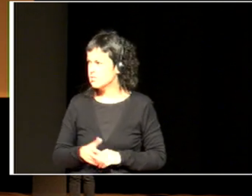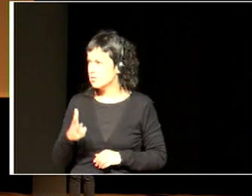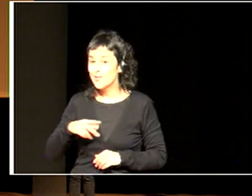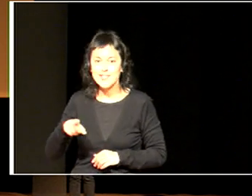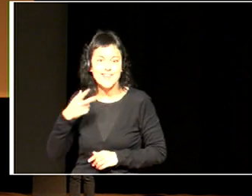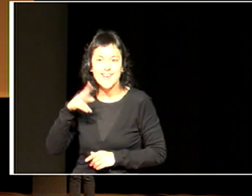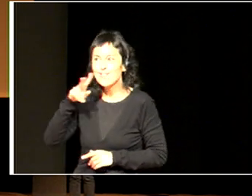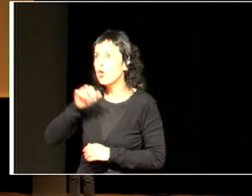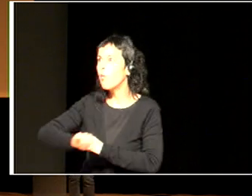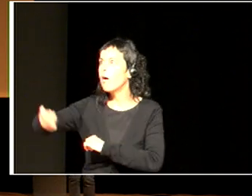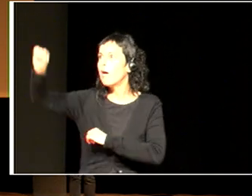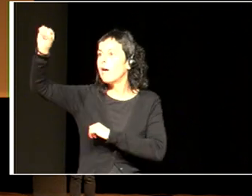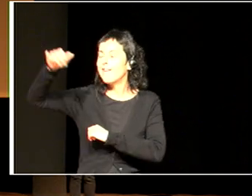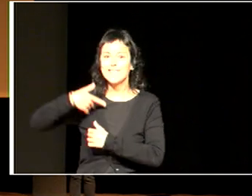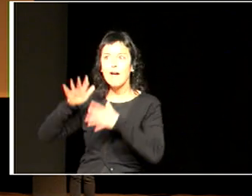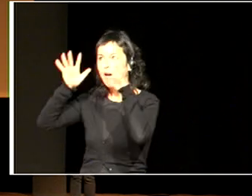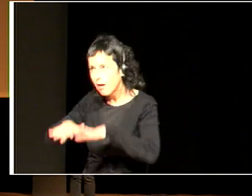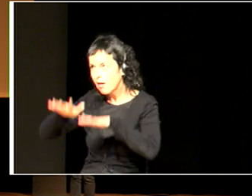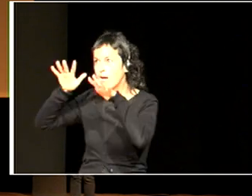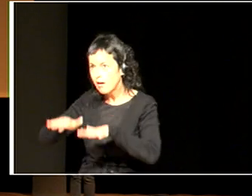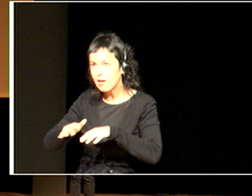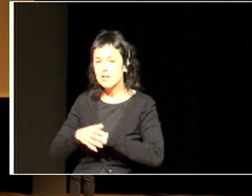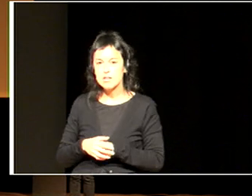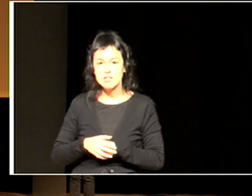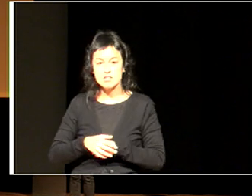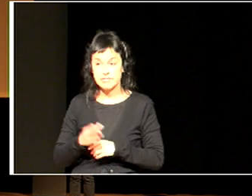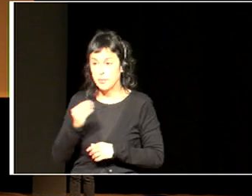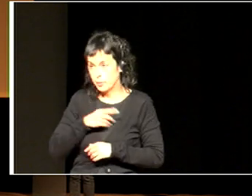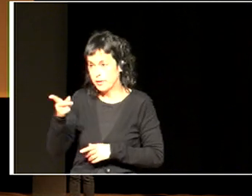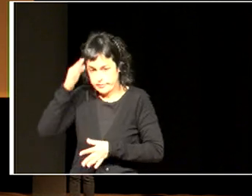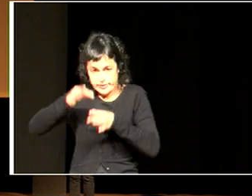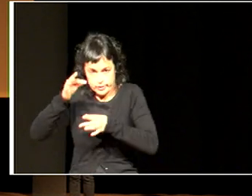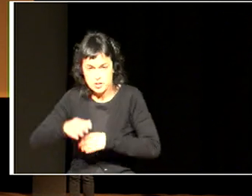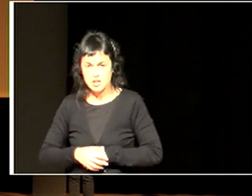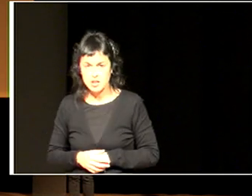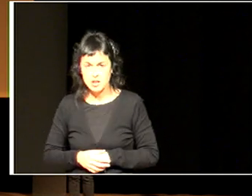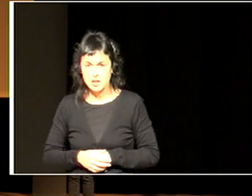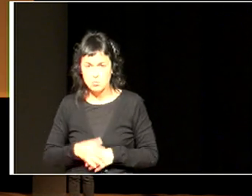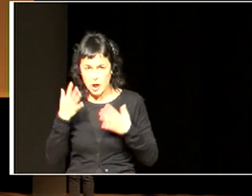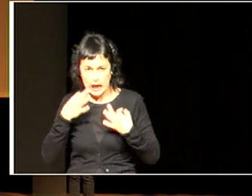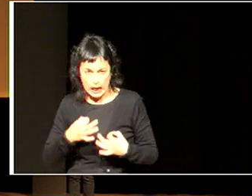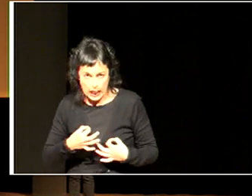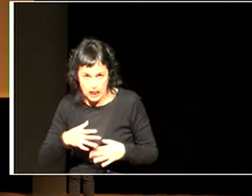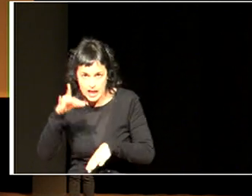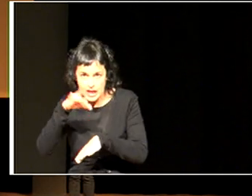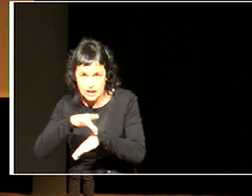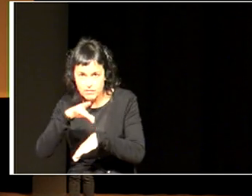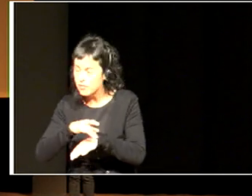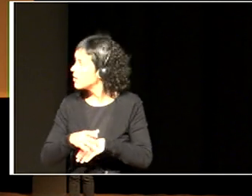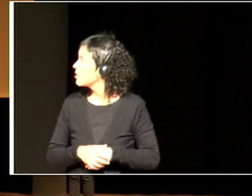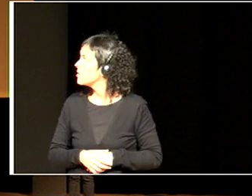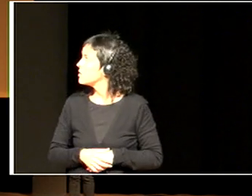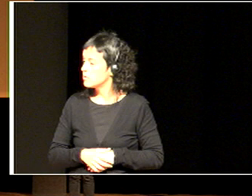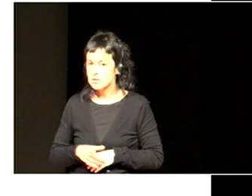superhéroe y claro le hacen la ola y el pobre se lo cree pero realmente es un enfermo a ver